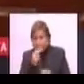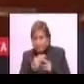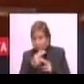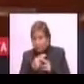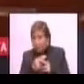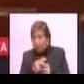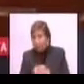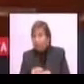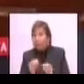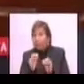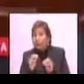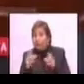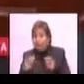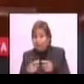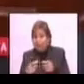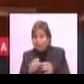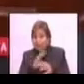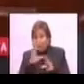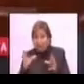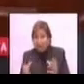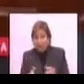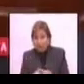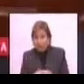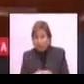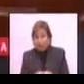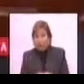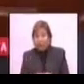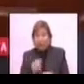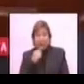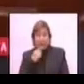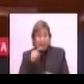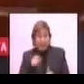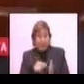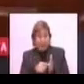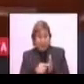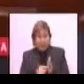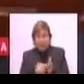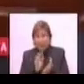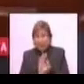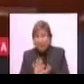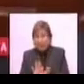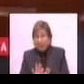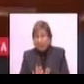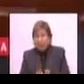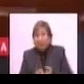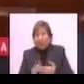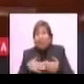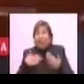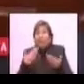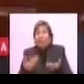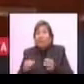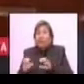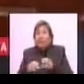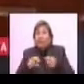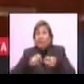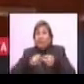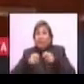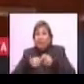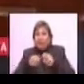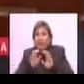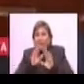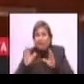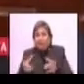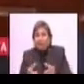del Consejo en su conjunto y esta le fuera rehusada, se producirá la crisis total